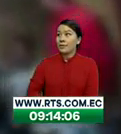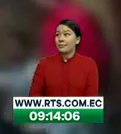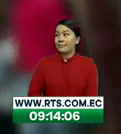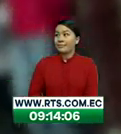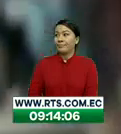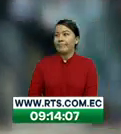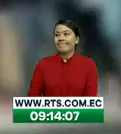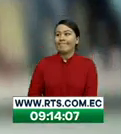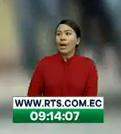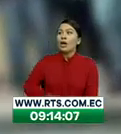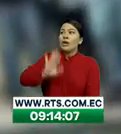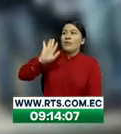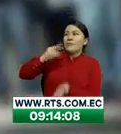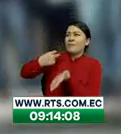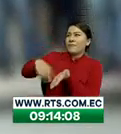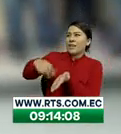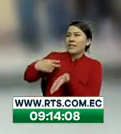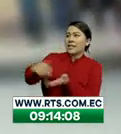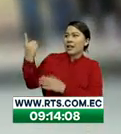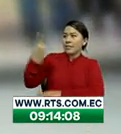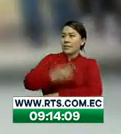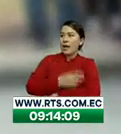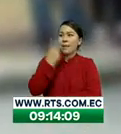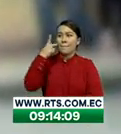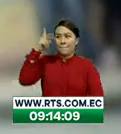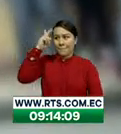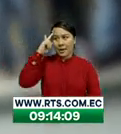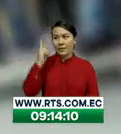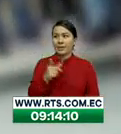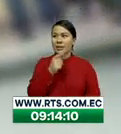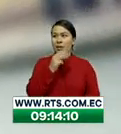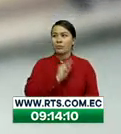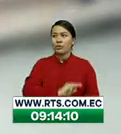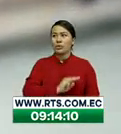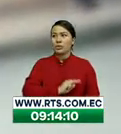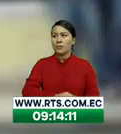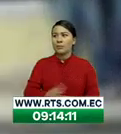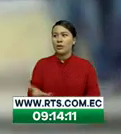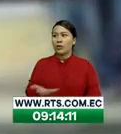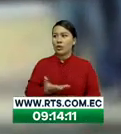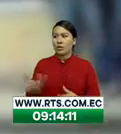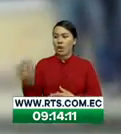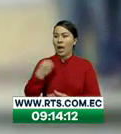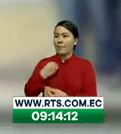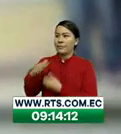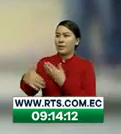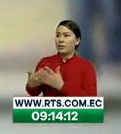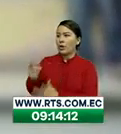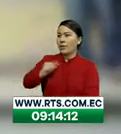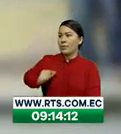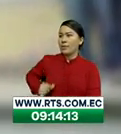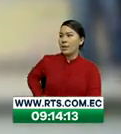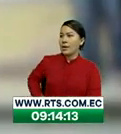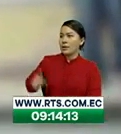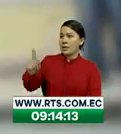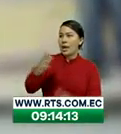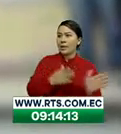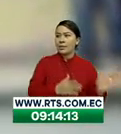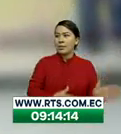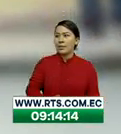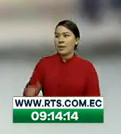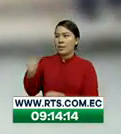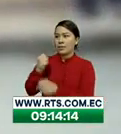Así es como festejaron el Día del Padre trabajadores del GAD municipal de Riobamba, específicamente de la Dirección de